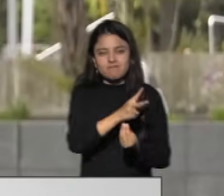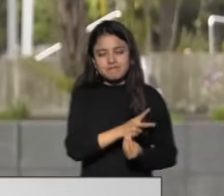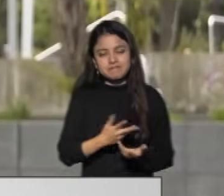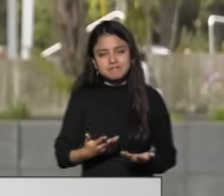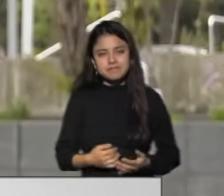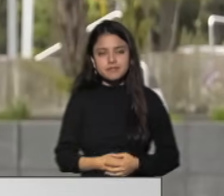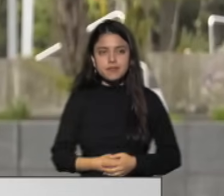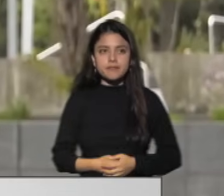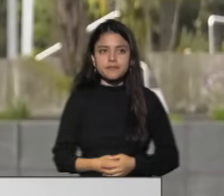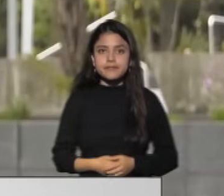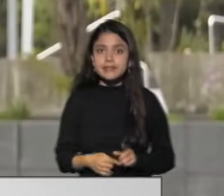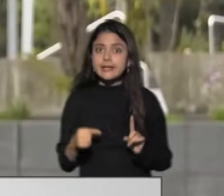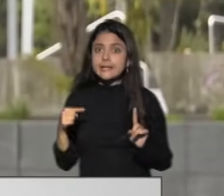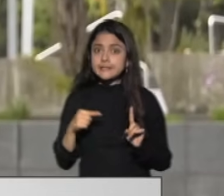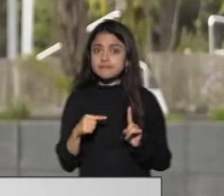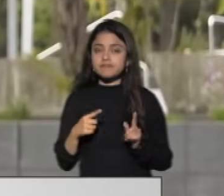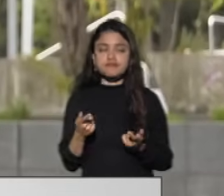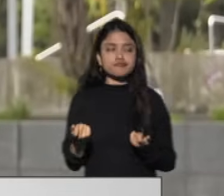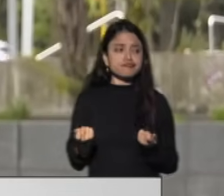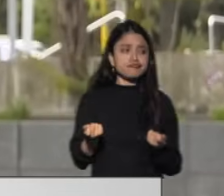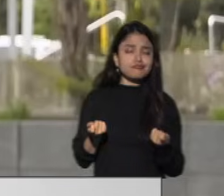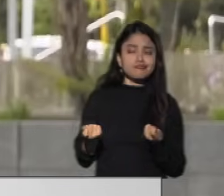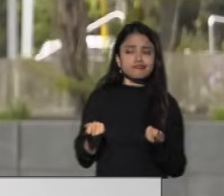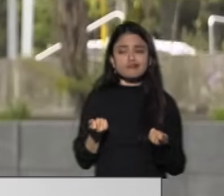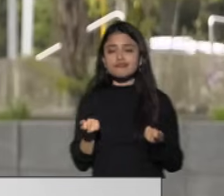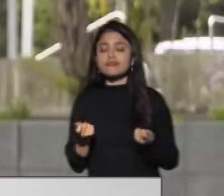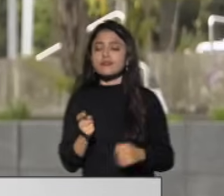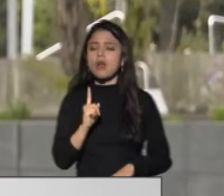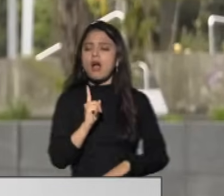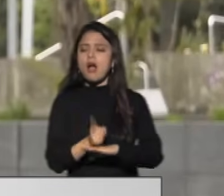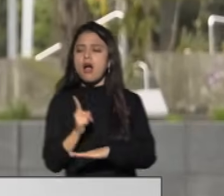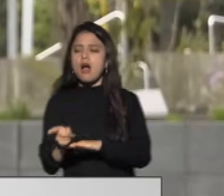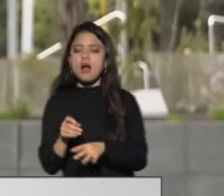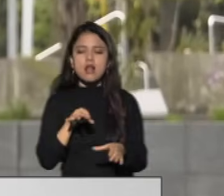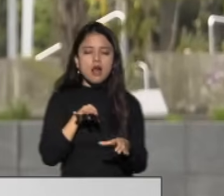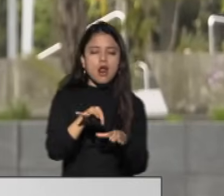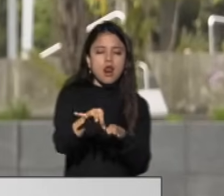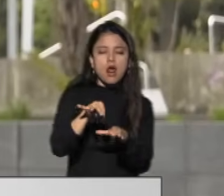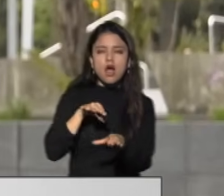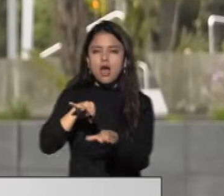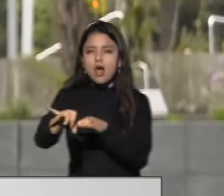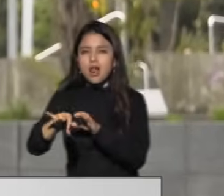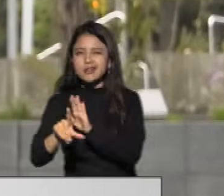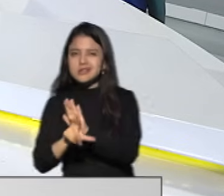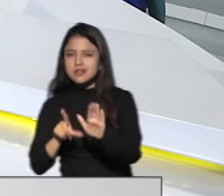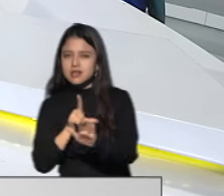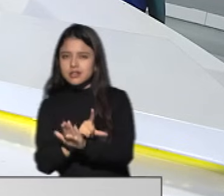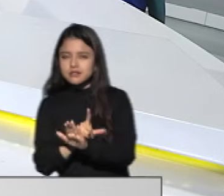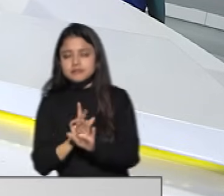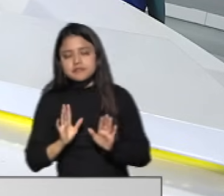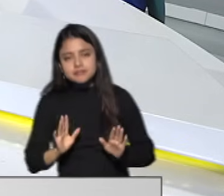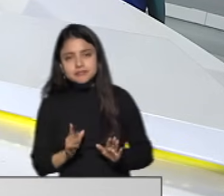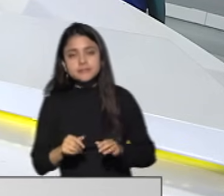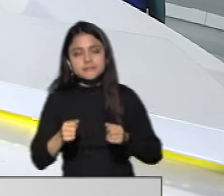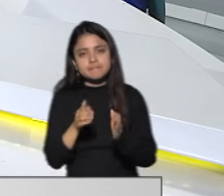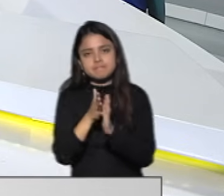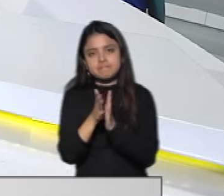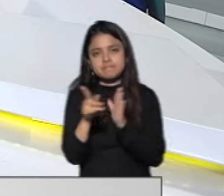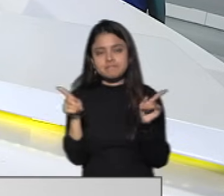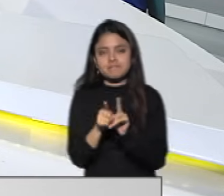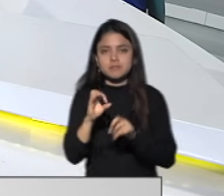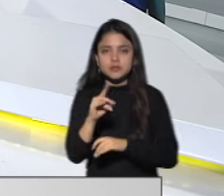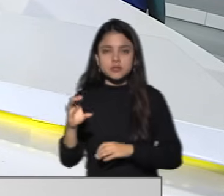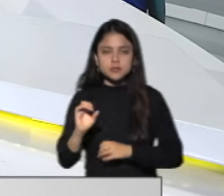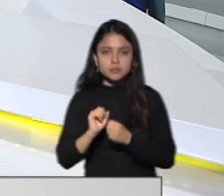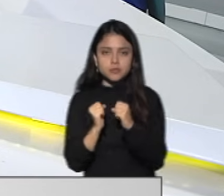sujeto también estaría controlando la siembra de cultivos ilícitos. Es toda la información desde el occidente de Bogotá. Stig Luengas